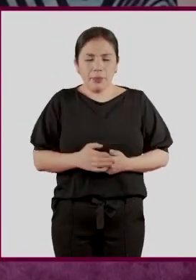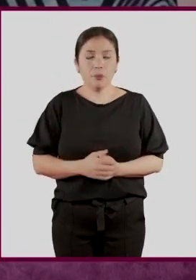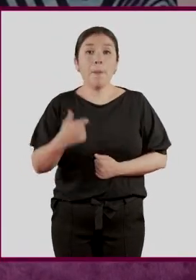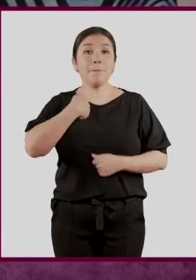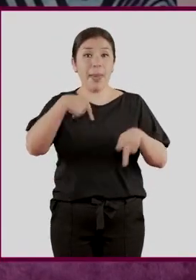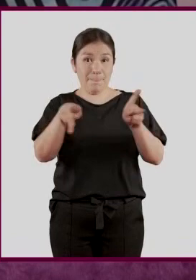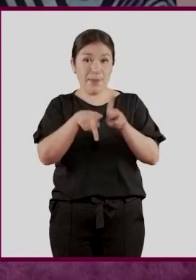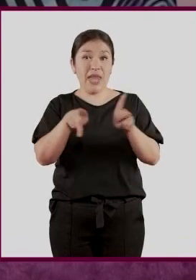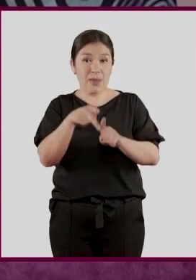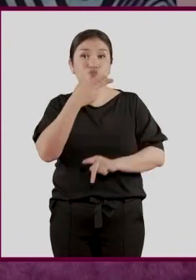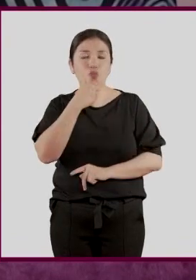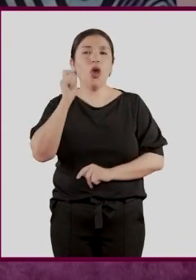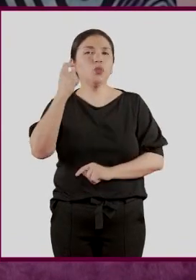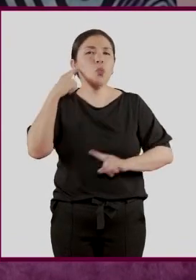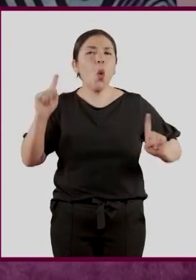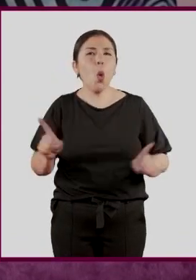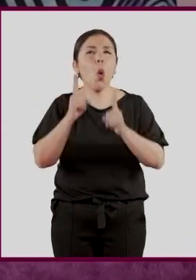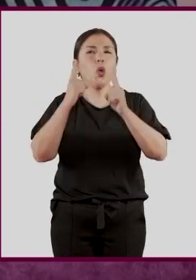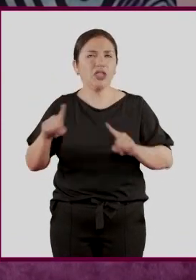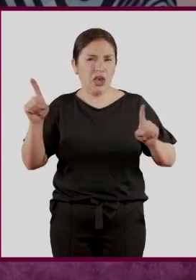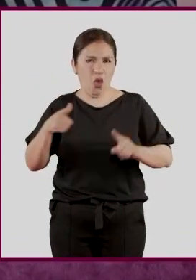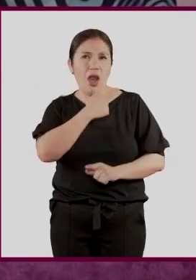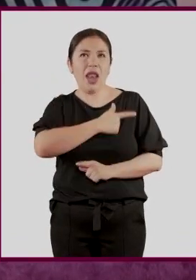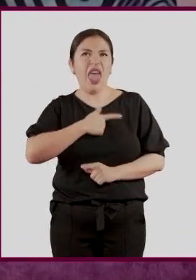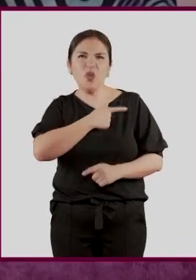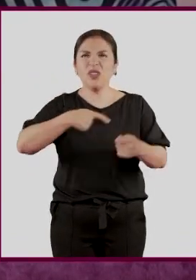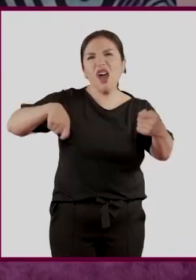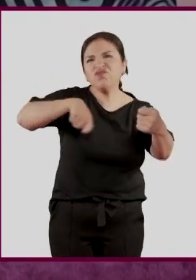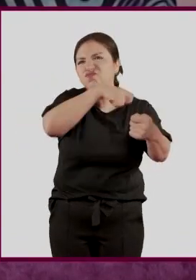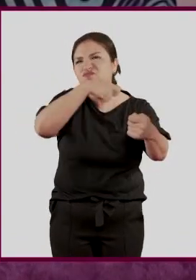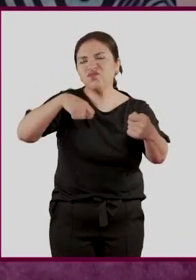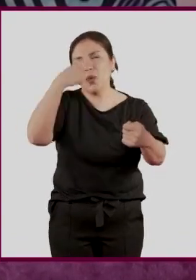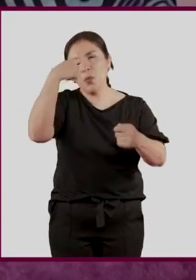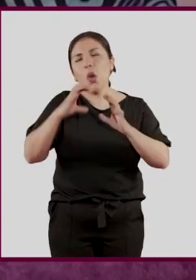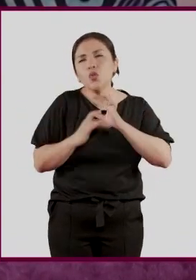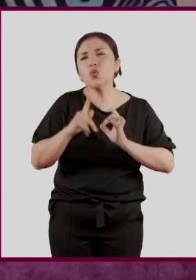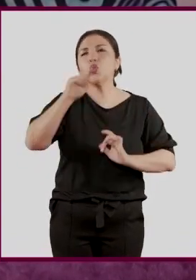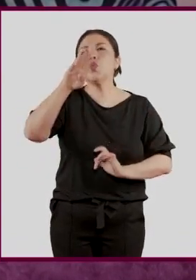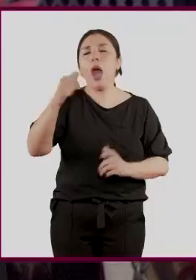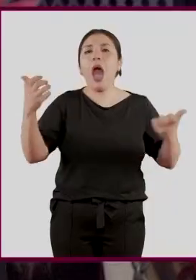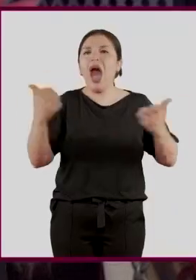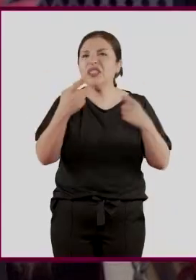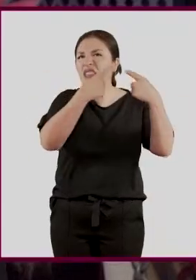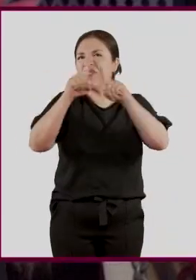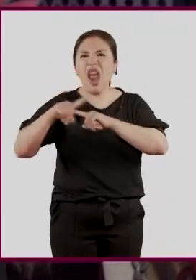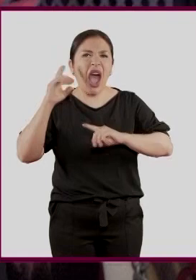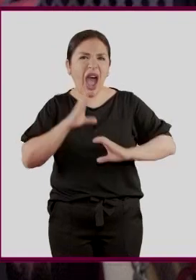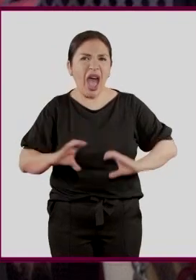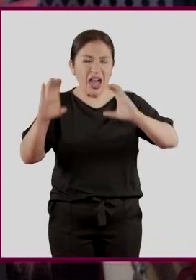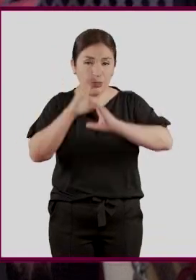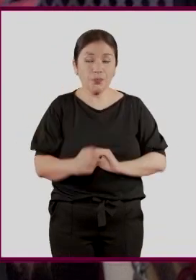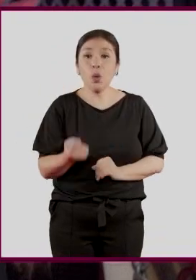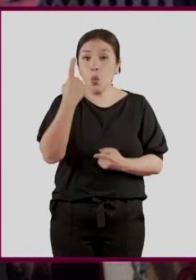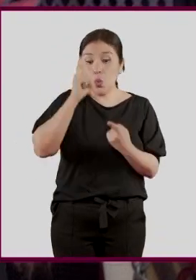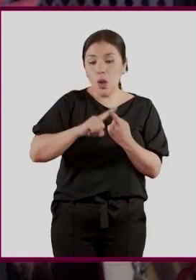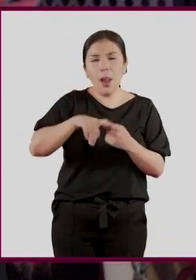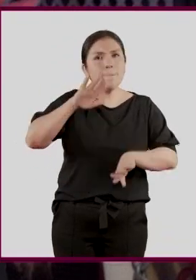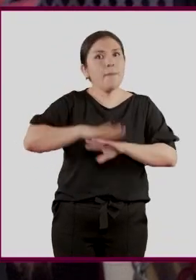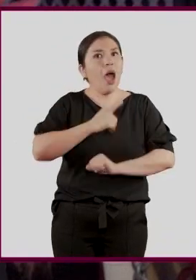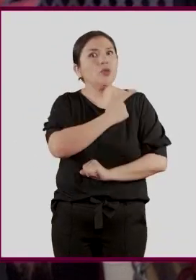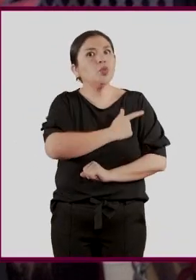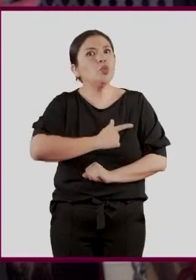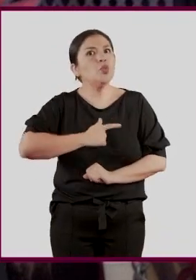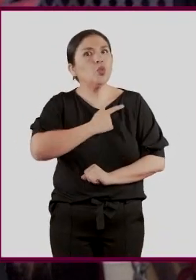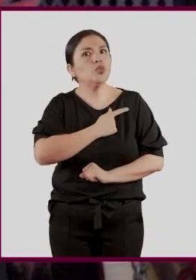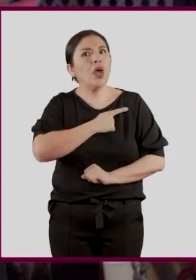primo Juan es músico de banda. Le gusta un montón tocar la tuba y compone canciones. Una de esas canciones le gustó